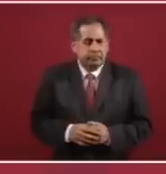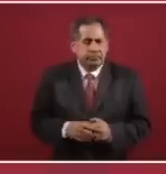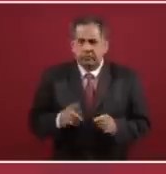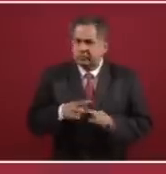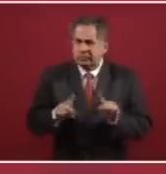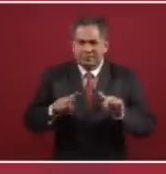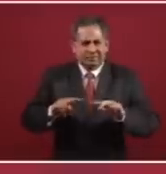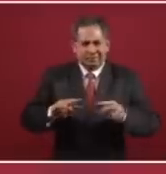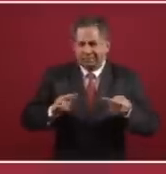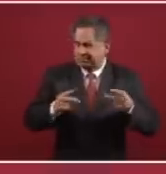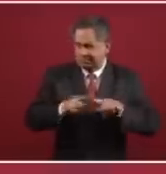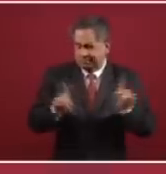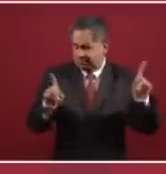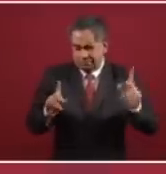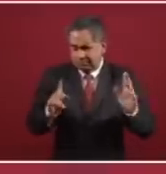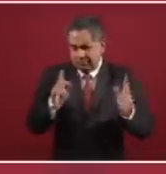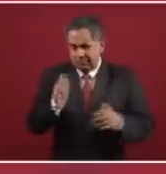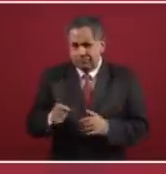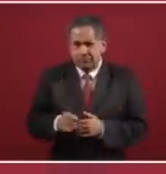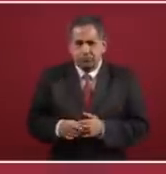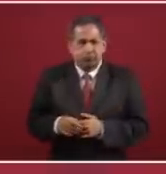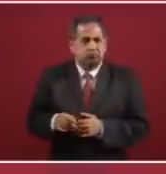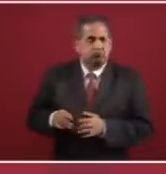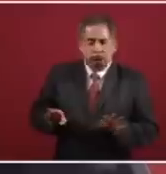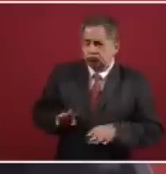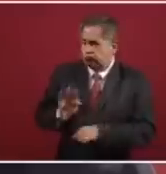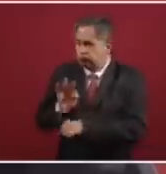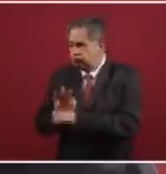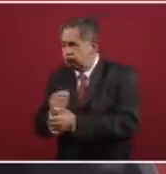Contrario al bien común,